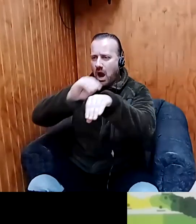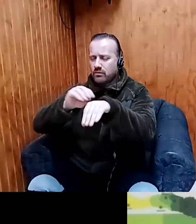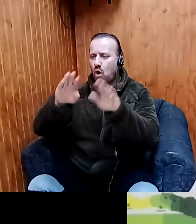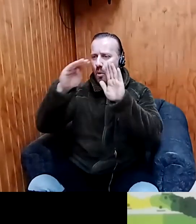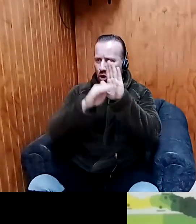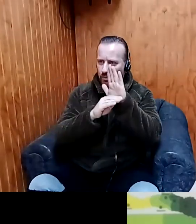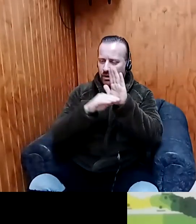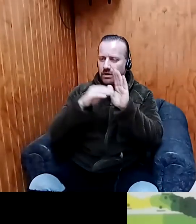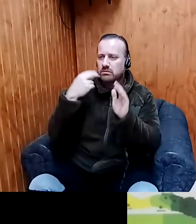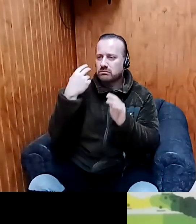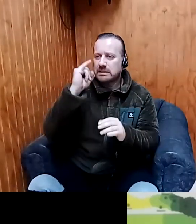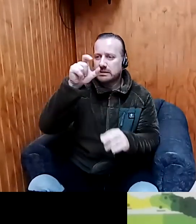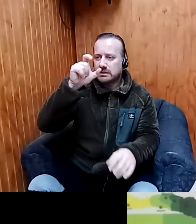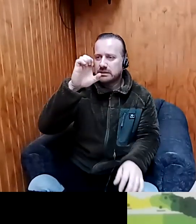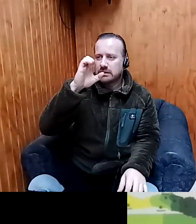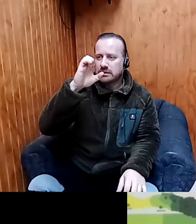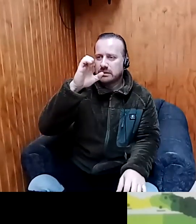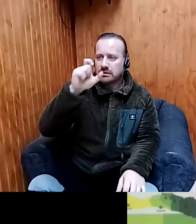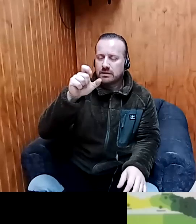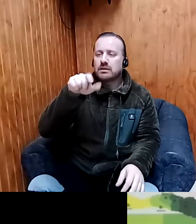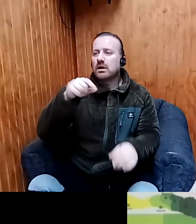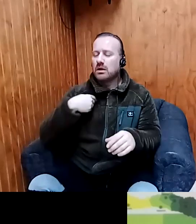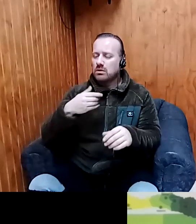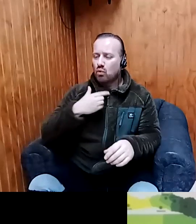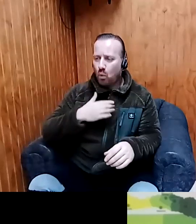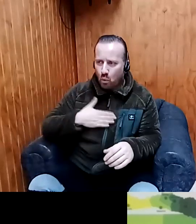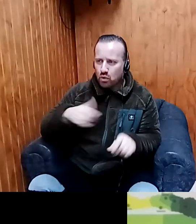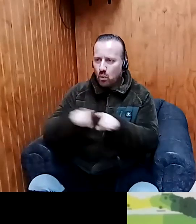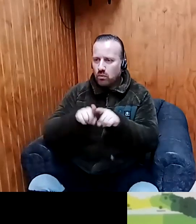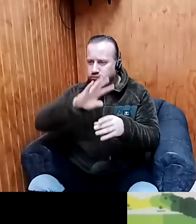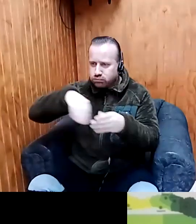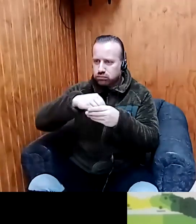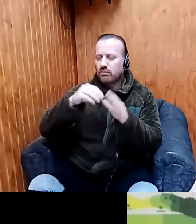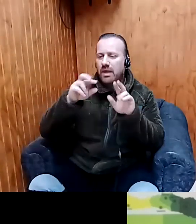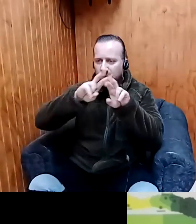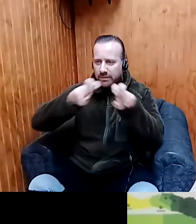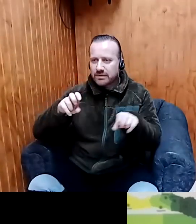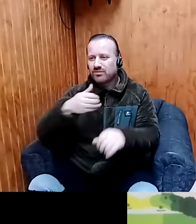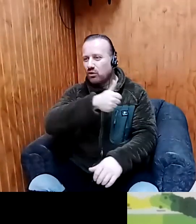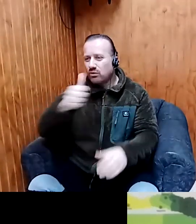encantaría ser parte de esas investigaciones, así que vamos a estar en contacto. Muchas gracias a todos, que tengan muy buena tarde.